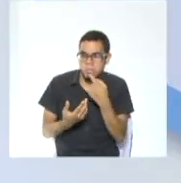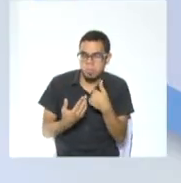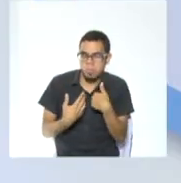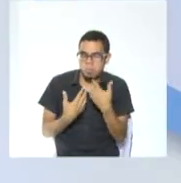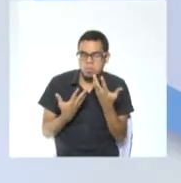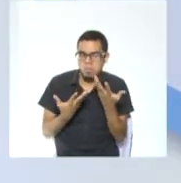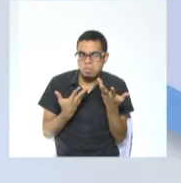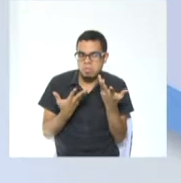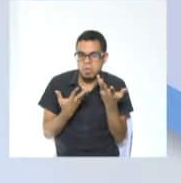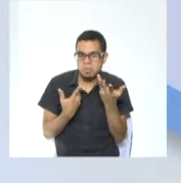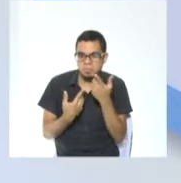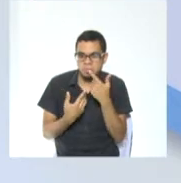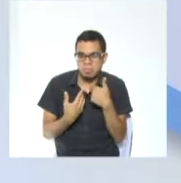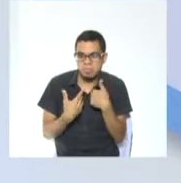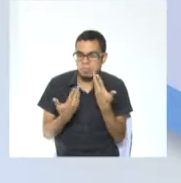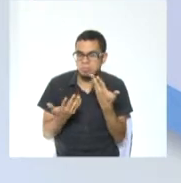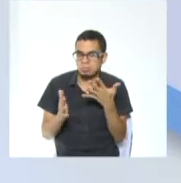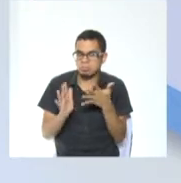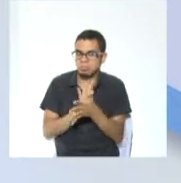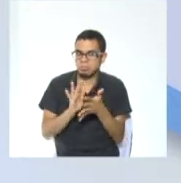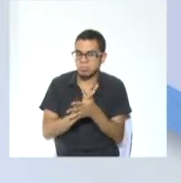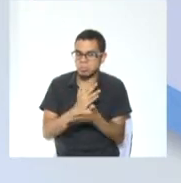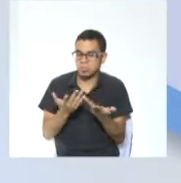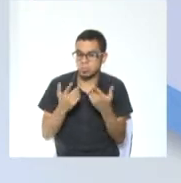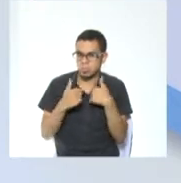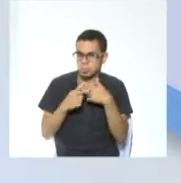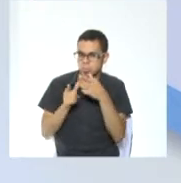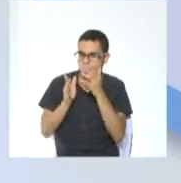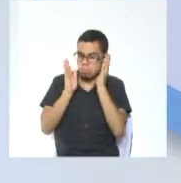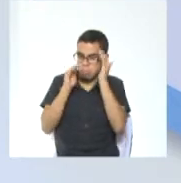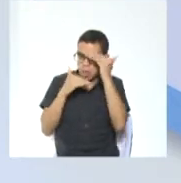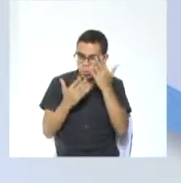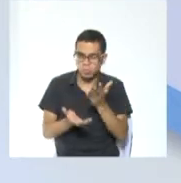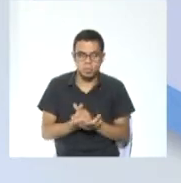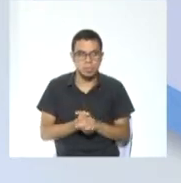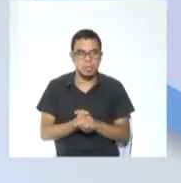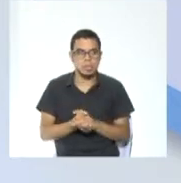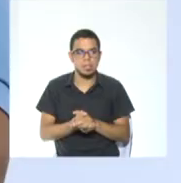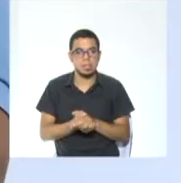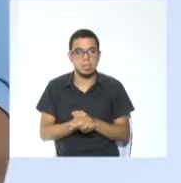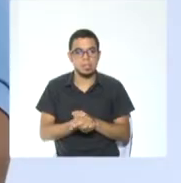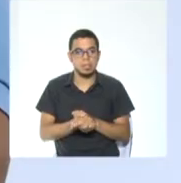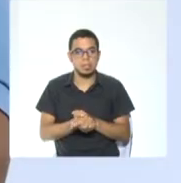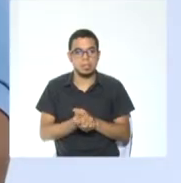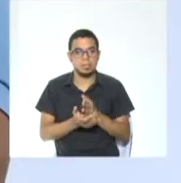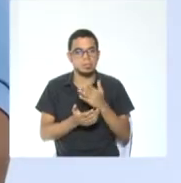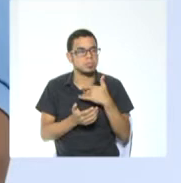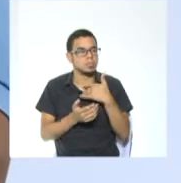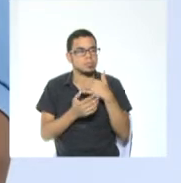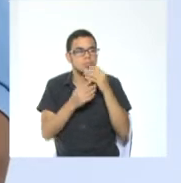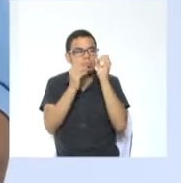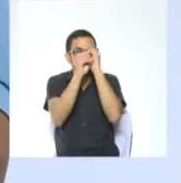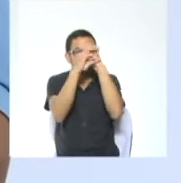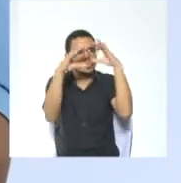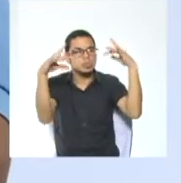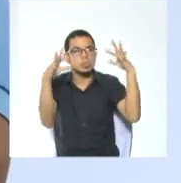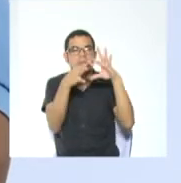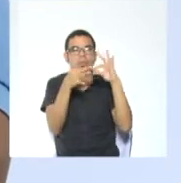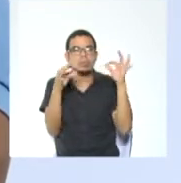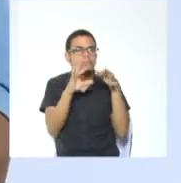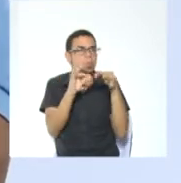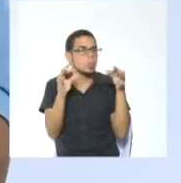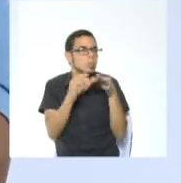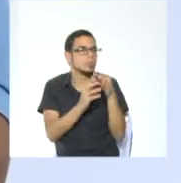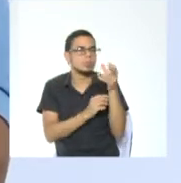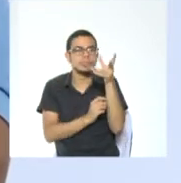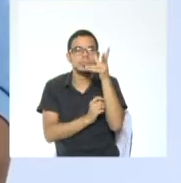saber de qué se trata, porque todos nos dimos cuenta que estás muy concentrada. Para mí no hay mejor viaje que un